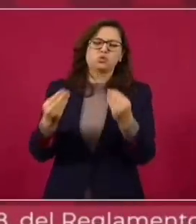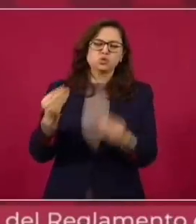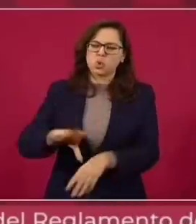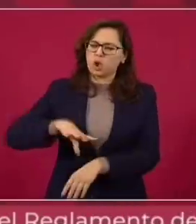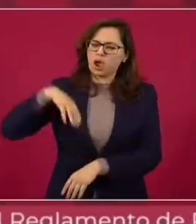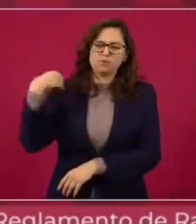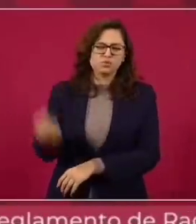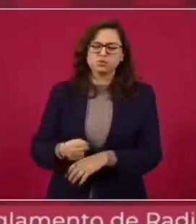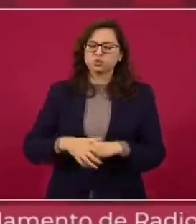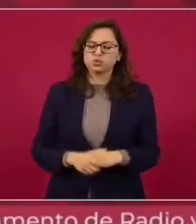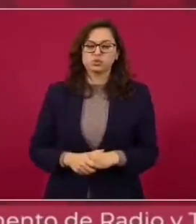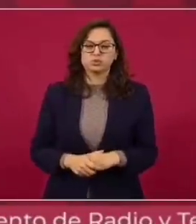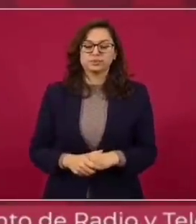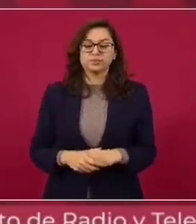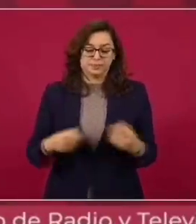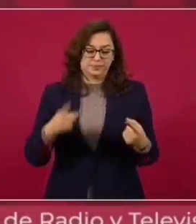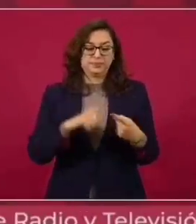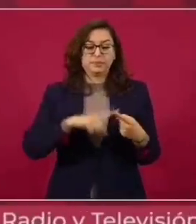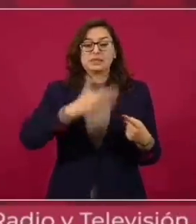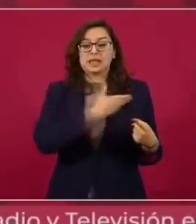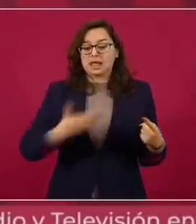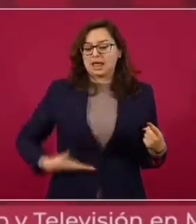Calderón tenía a Repsol.